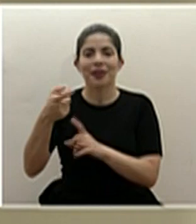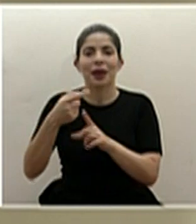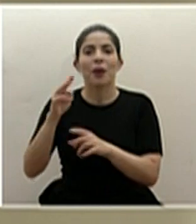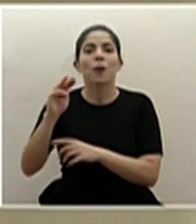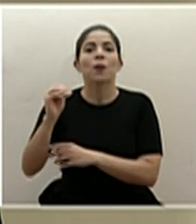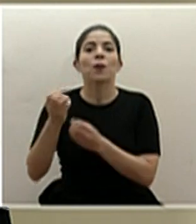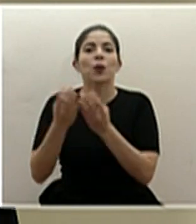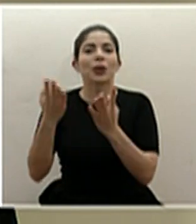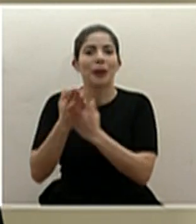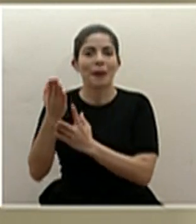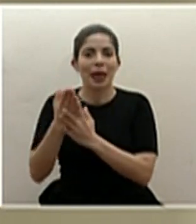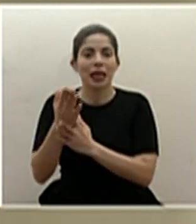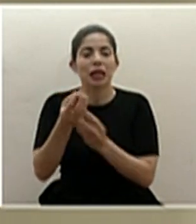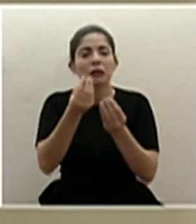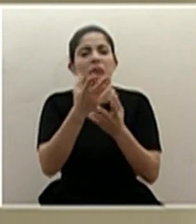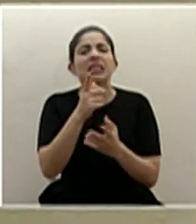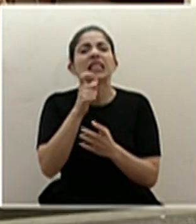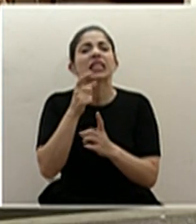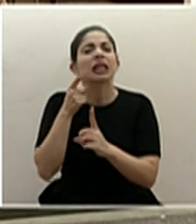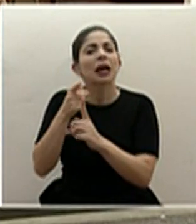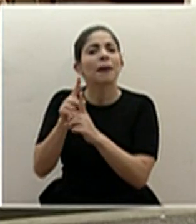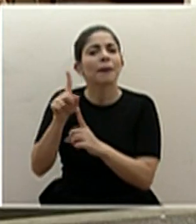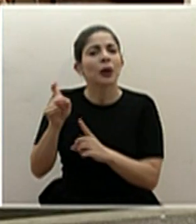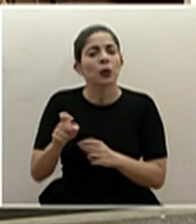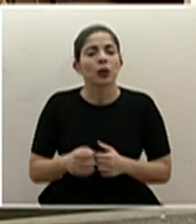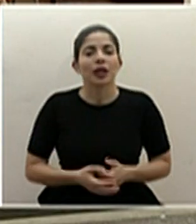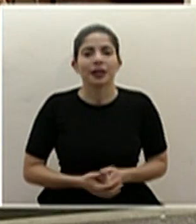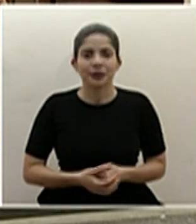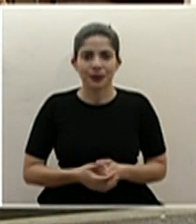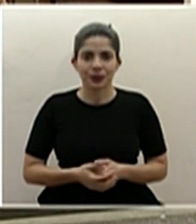estaría dirigida su consulta.